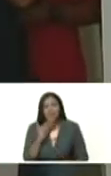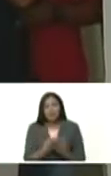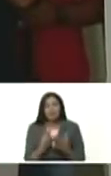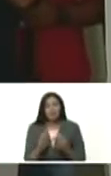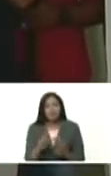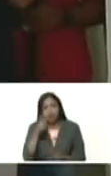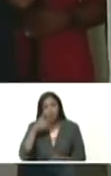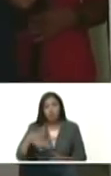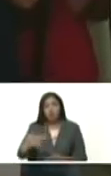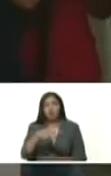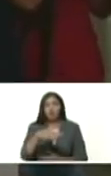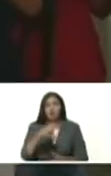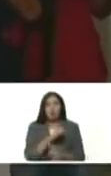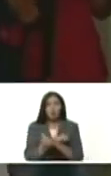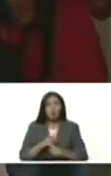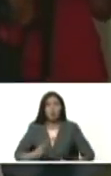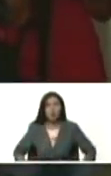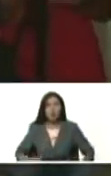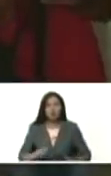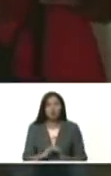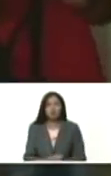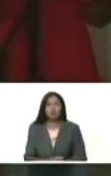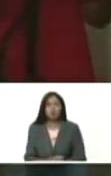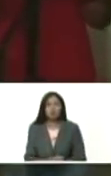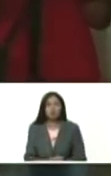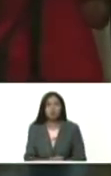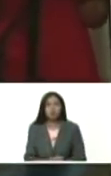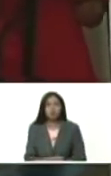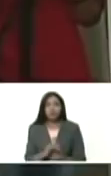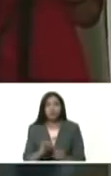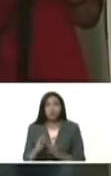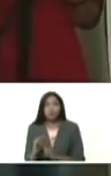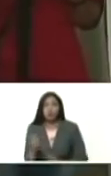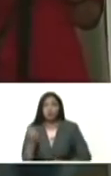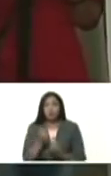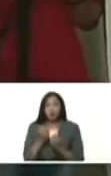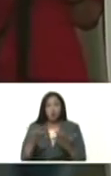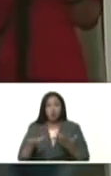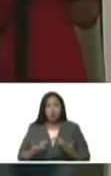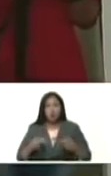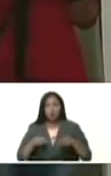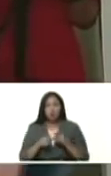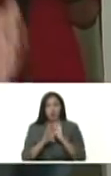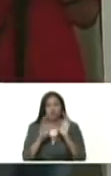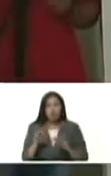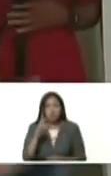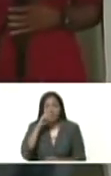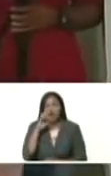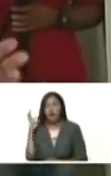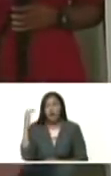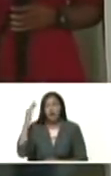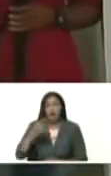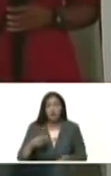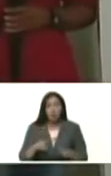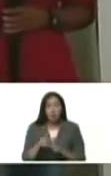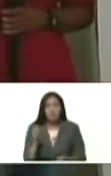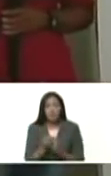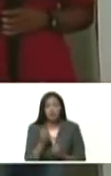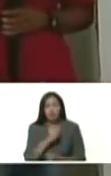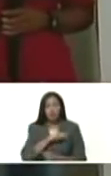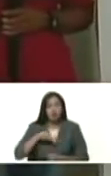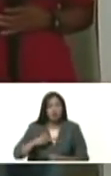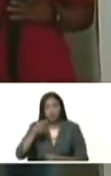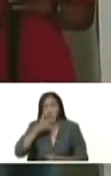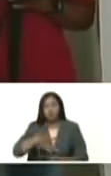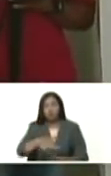este pueblo de Portuguesa por ese gran apoyo que nos ha venido dando durante todos estos años, el apoyo que usted le ha dado a nuestro pueblo.